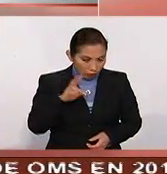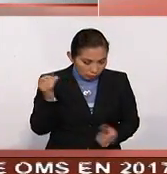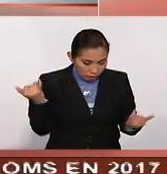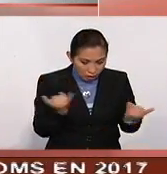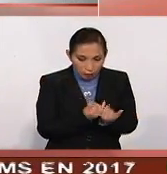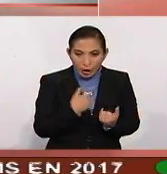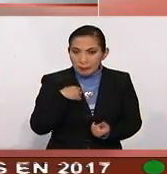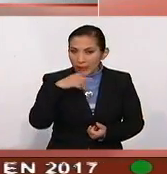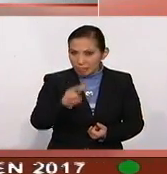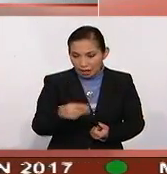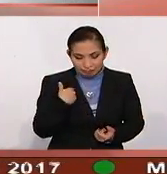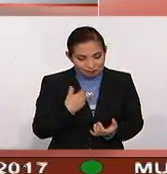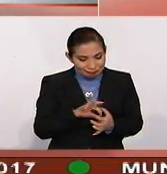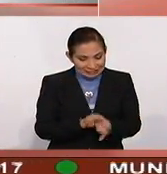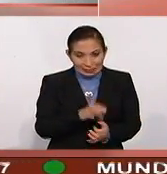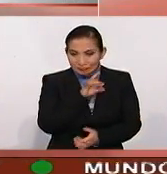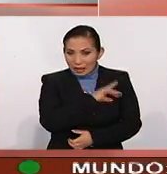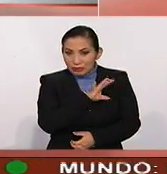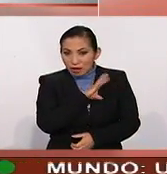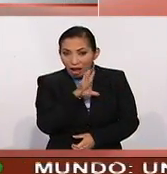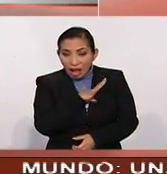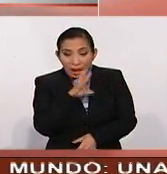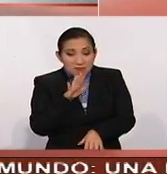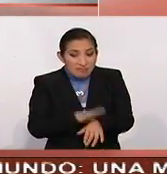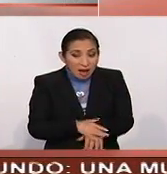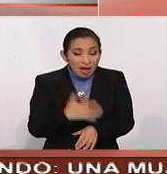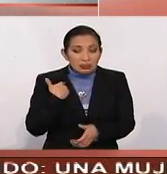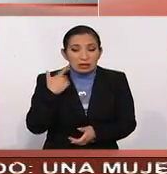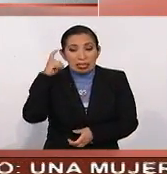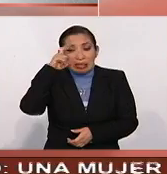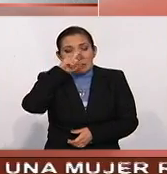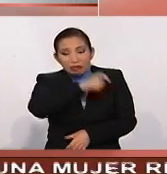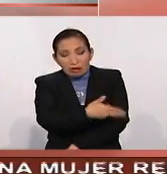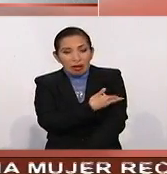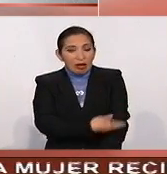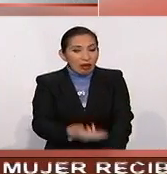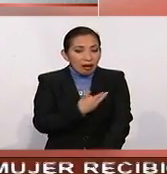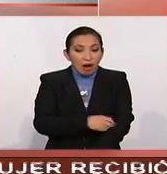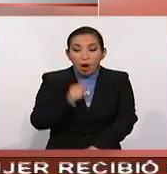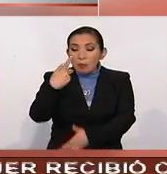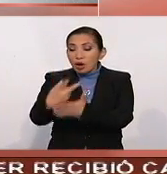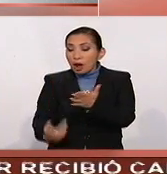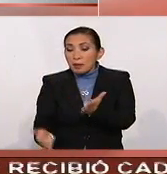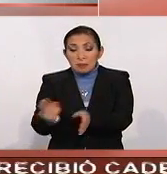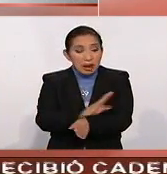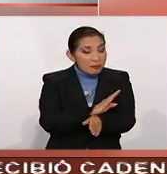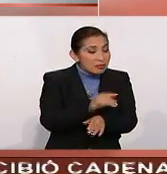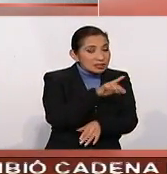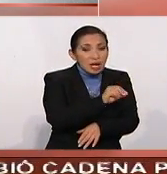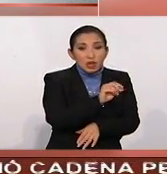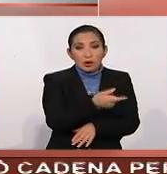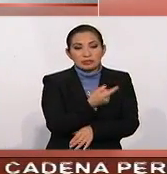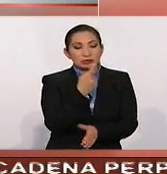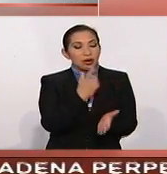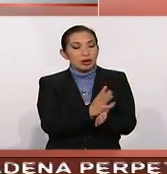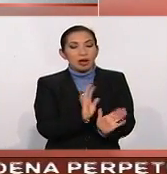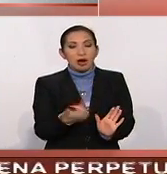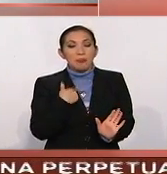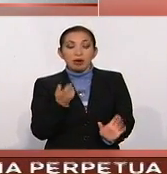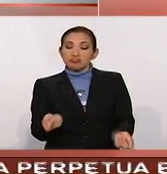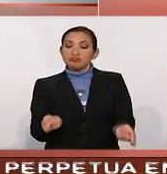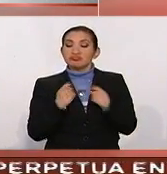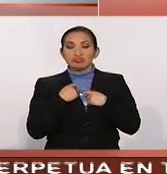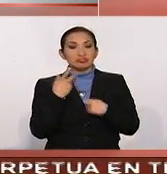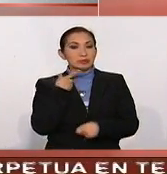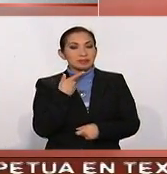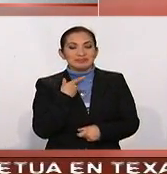Pati. Tenemos el temor de que exista más burocracia, de que esto no beneficie a nadie, que sea una cuestión nada más de activismo político.